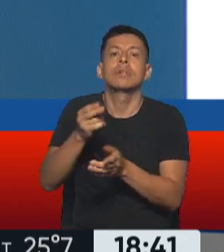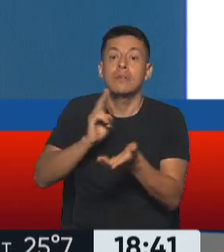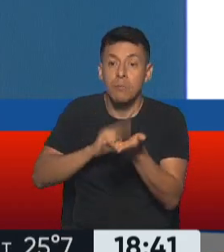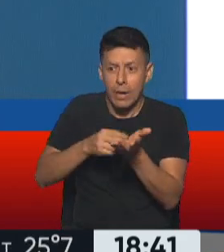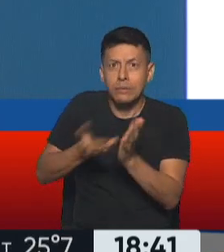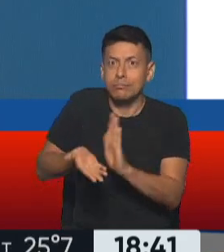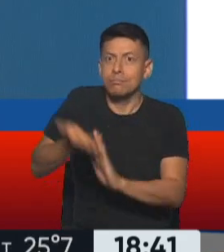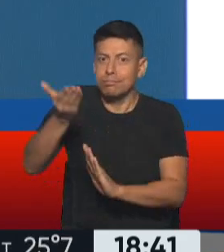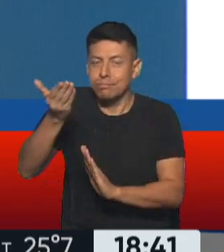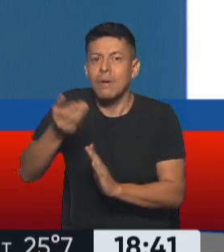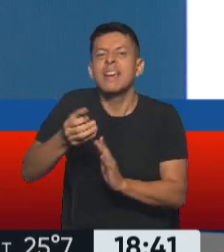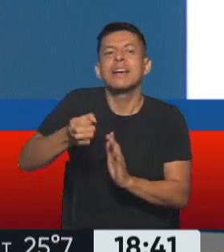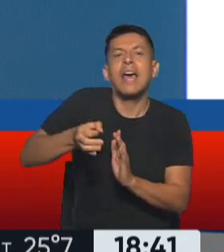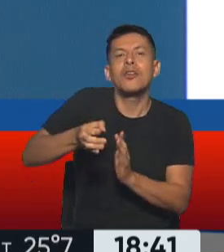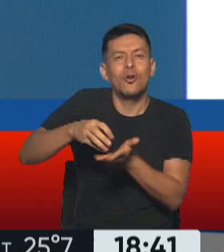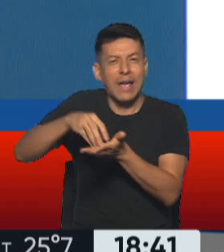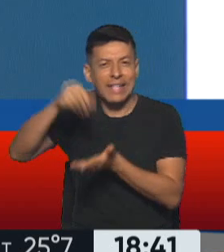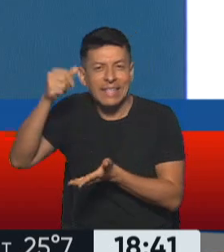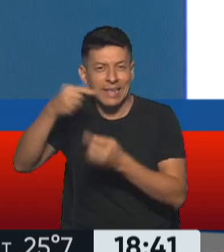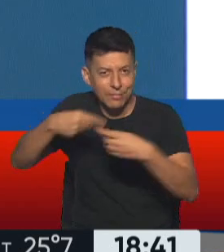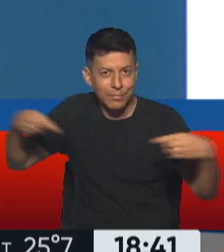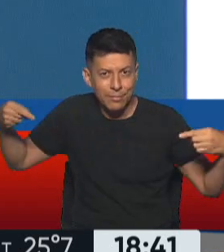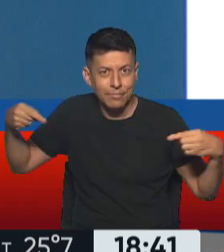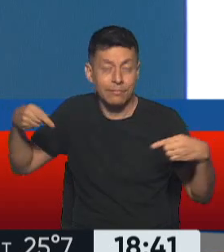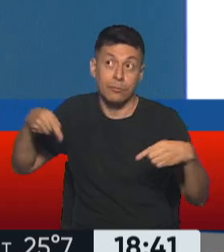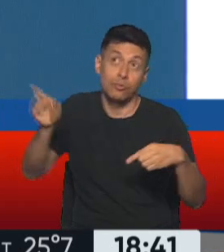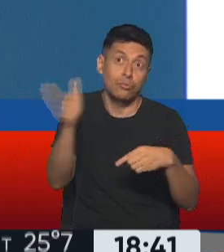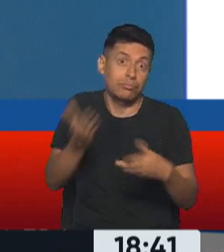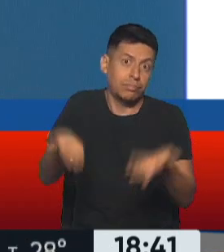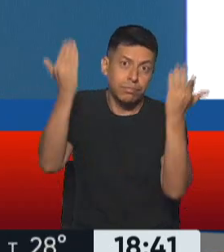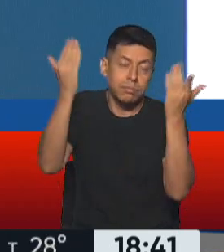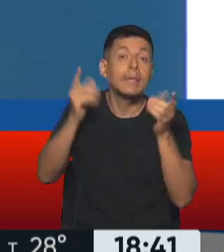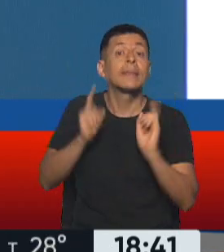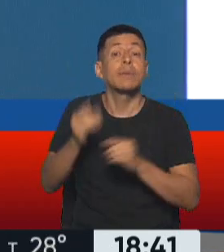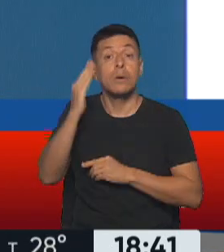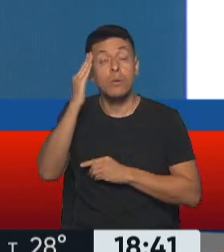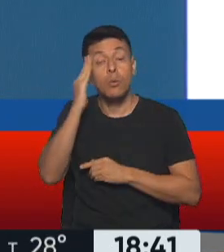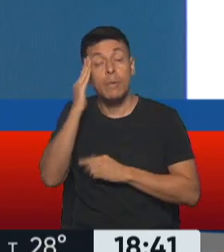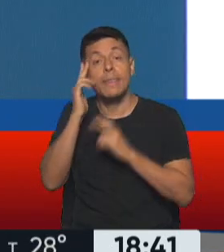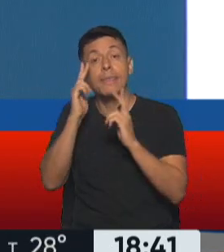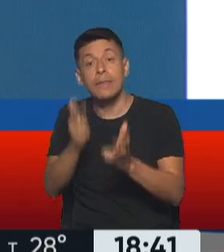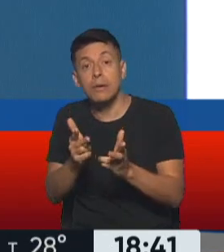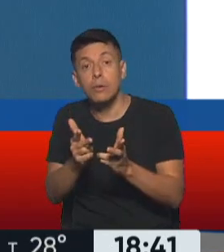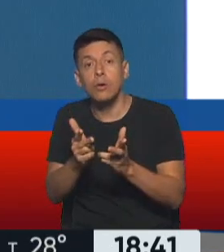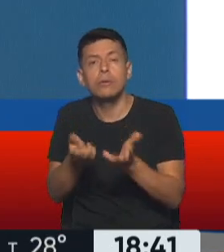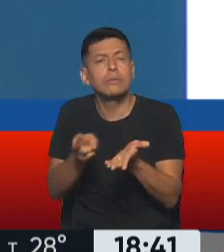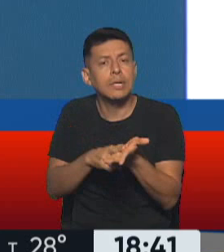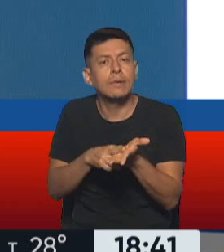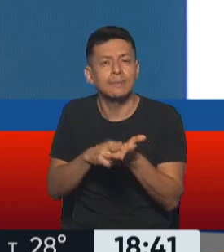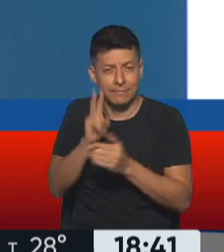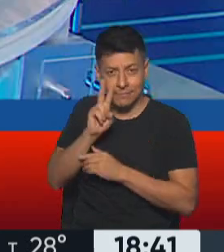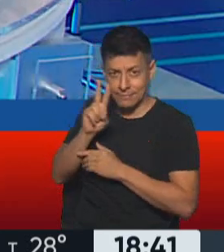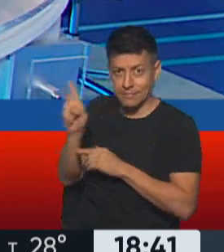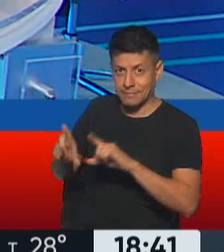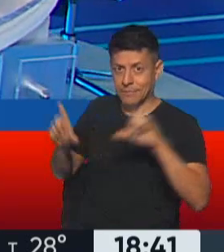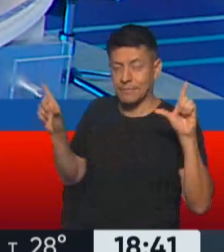que se cotizan a nivel mundial y que hoy en día están en franco aumento. Además, Guzmán también volvió a repetir esto que, si querés, ya lo podemos ver en pantalla. Esta